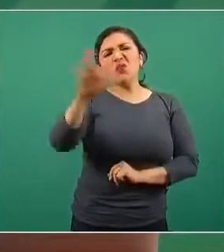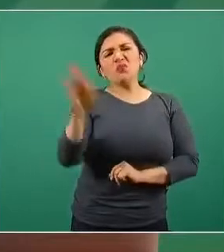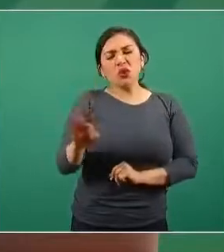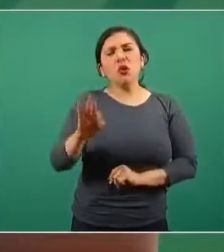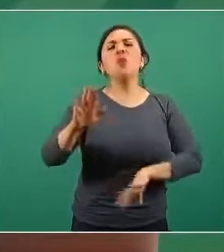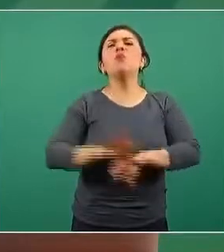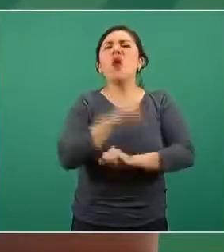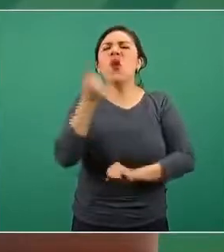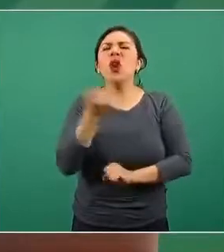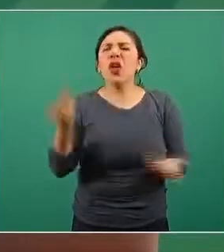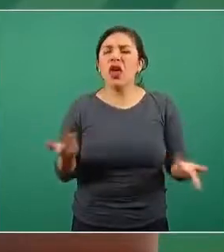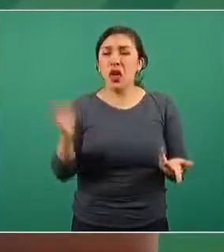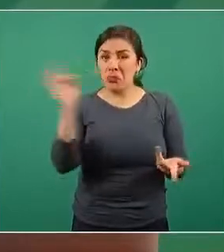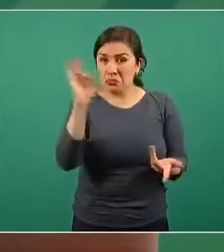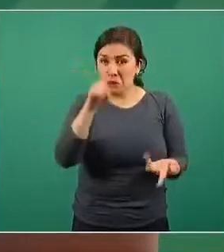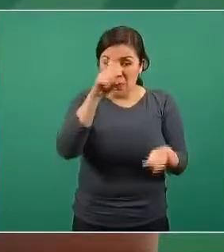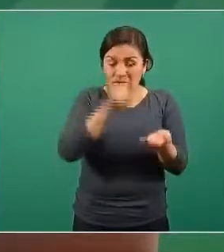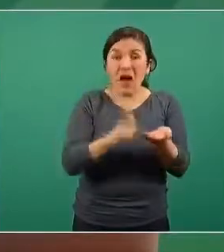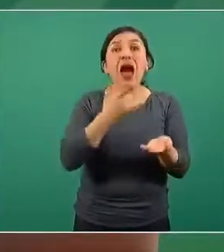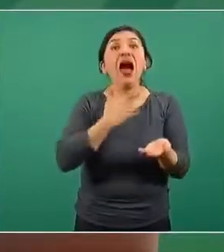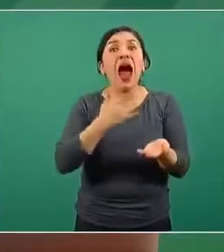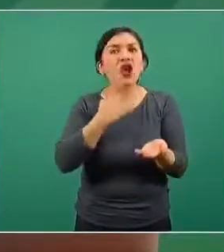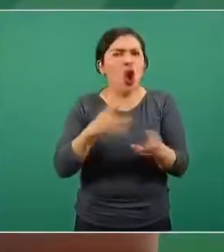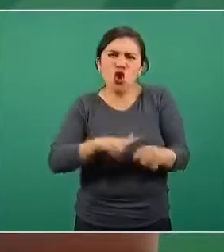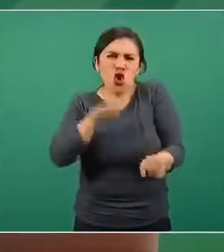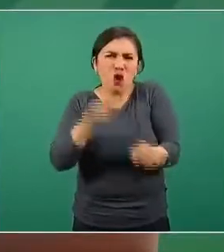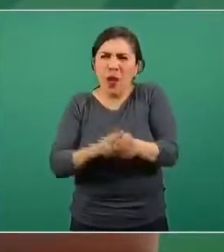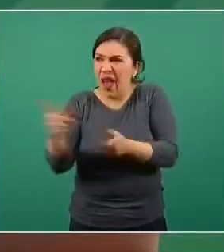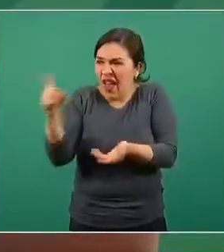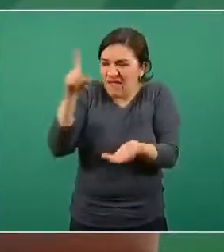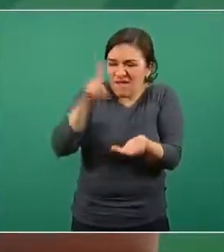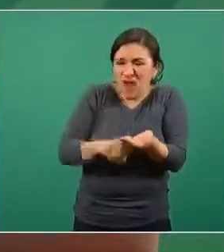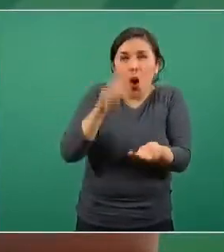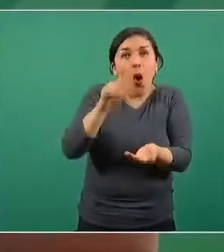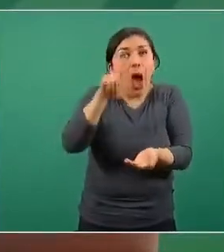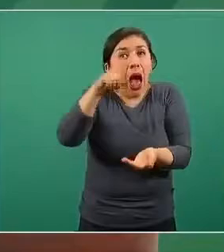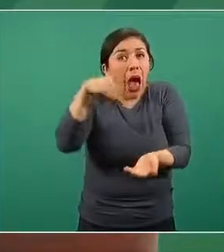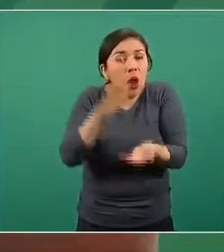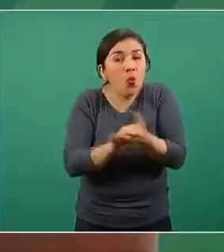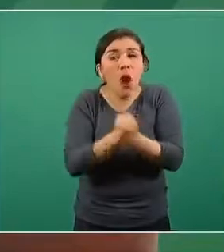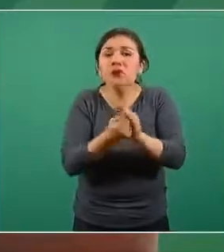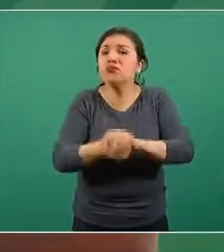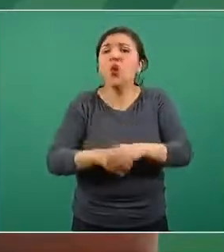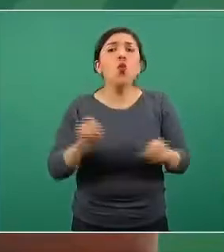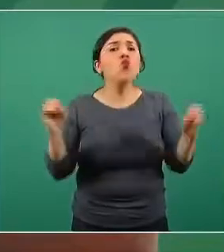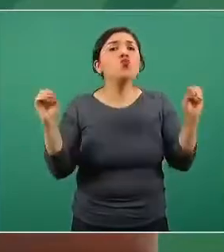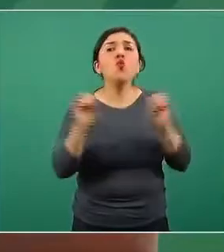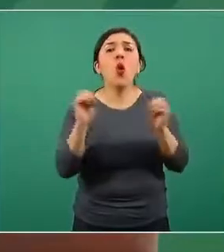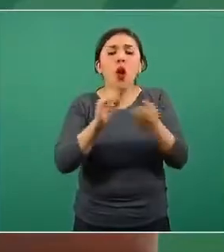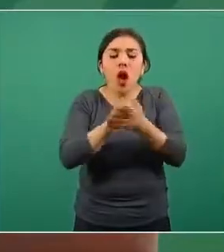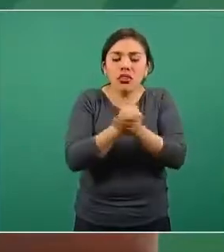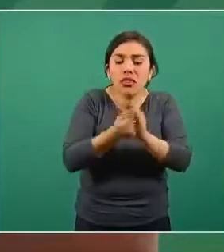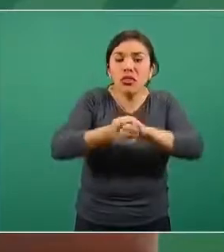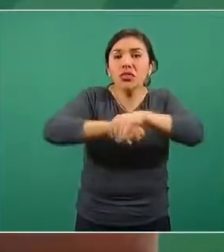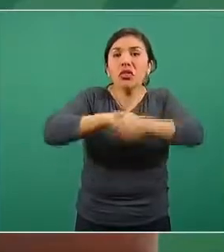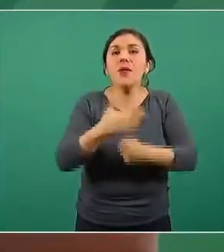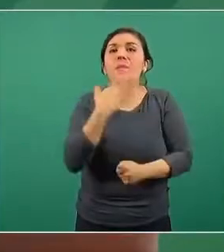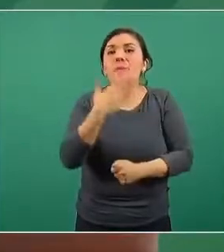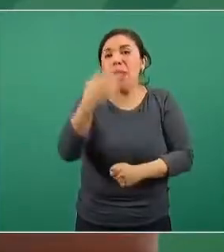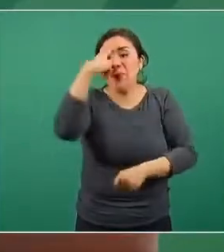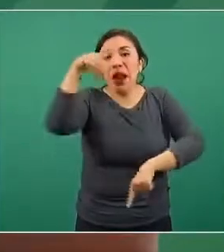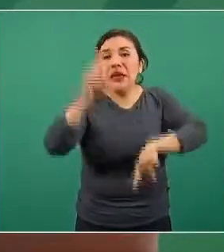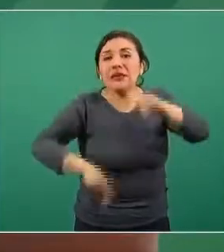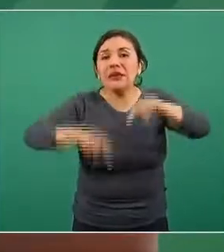la razón es que si se pone en alcohol directamente o es muy líquido, no va a cubrir el tiempo suficiente para